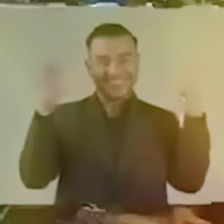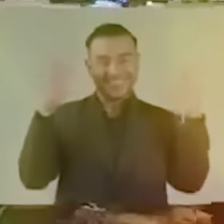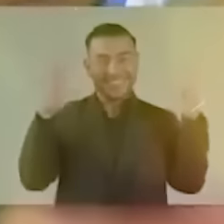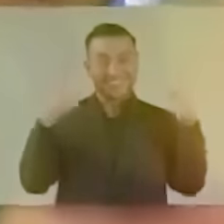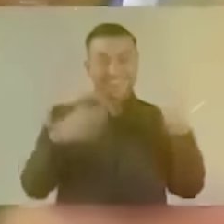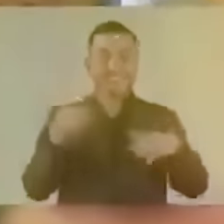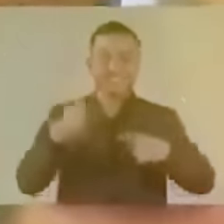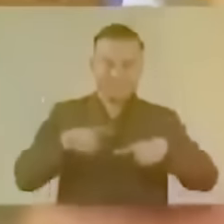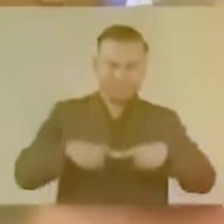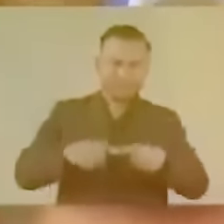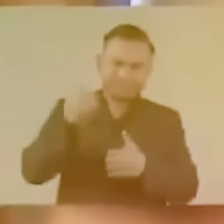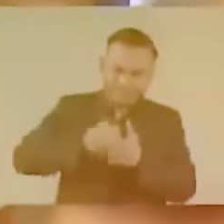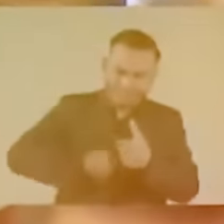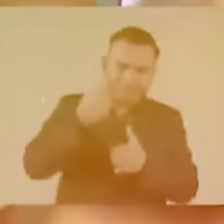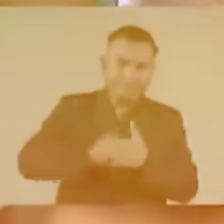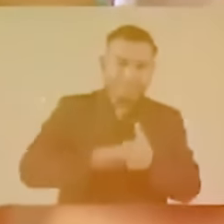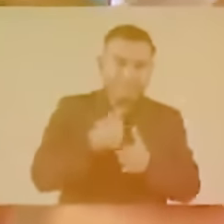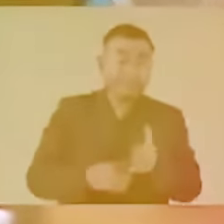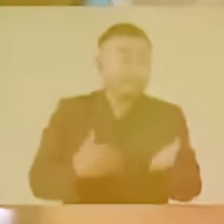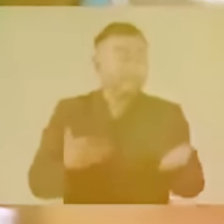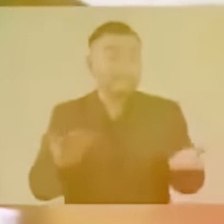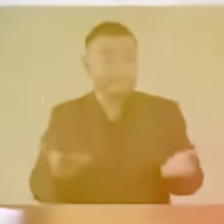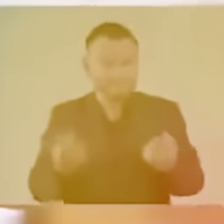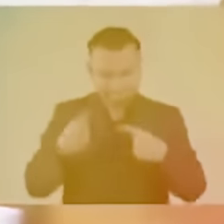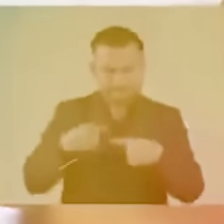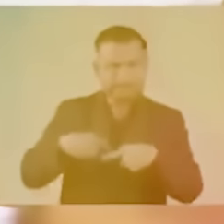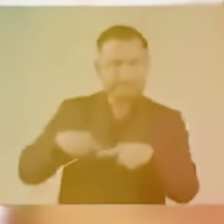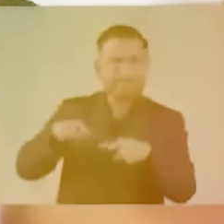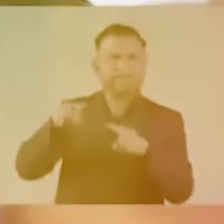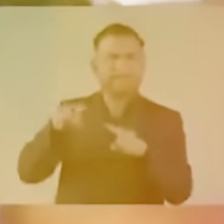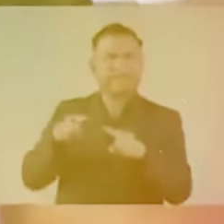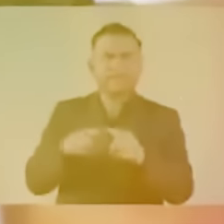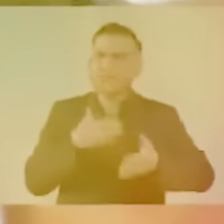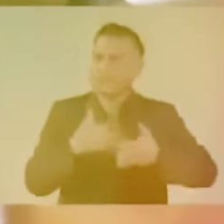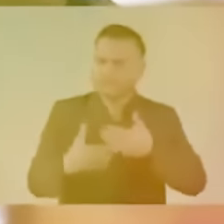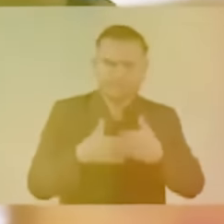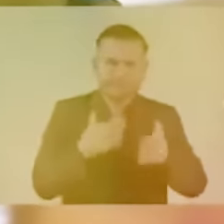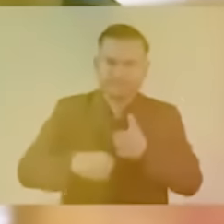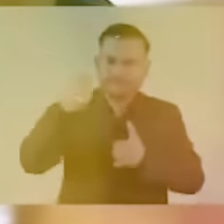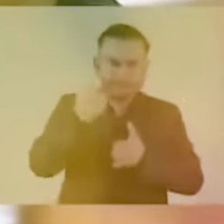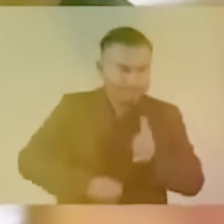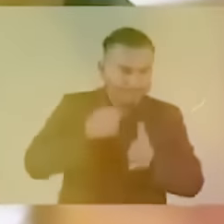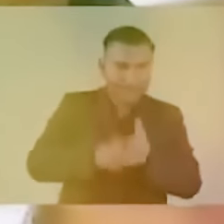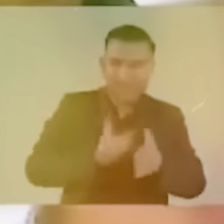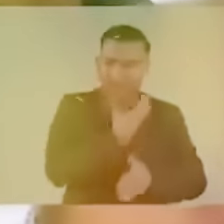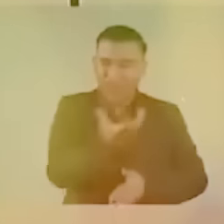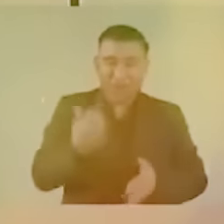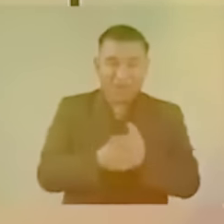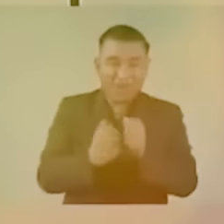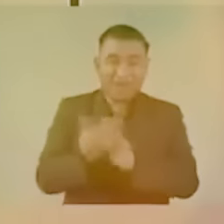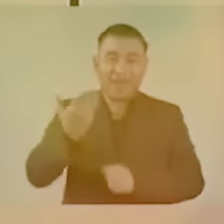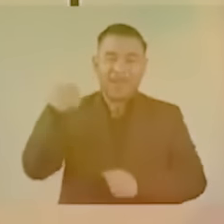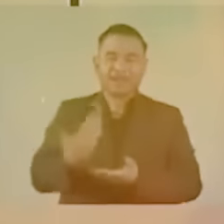que ha enfrentado tragedias. Y sin embargo, hemos salido adelante. A pesar de todo, a pesar de todo eso, estamos